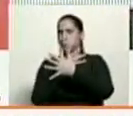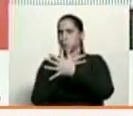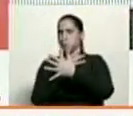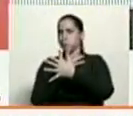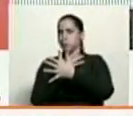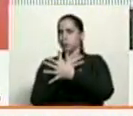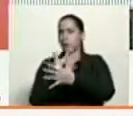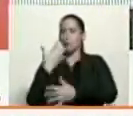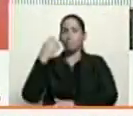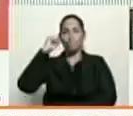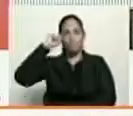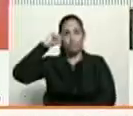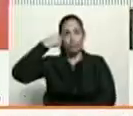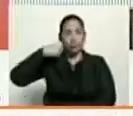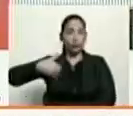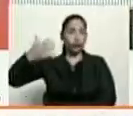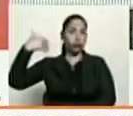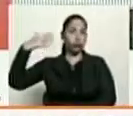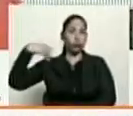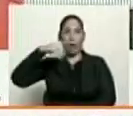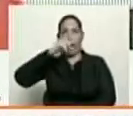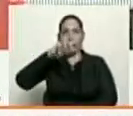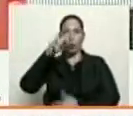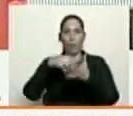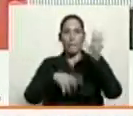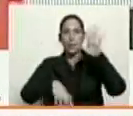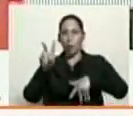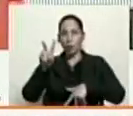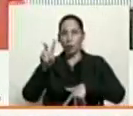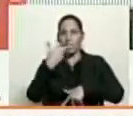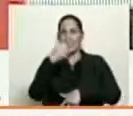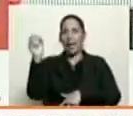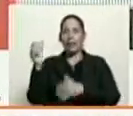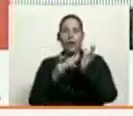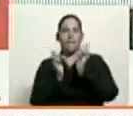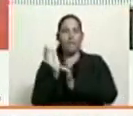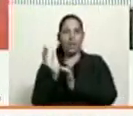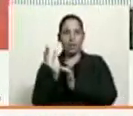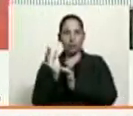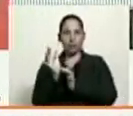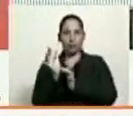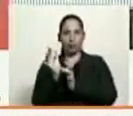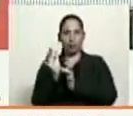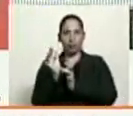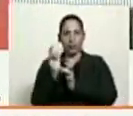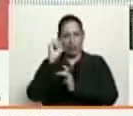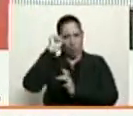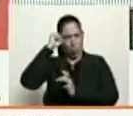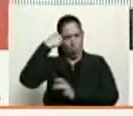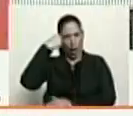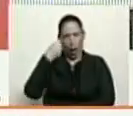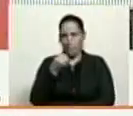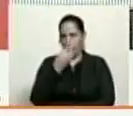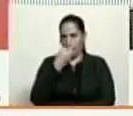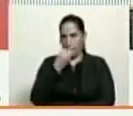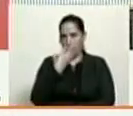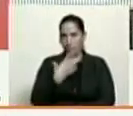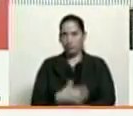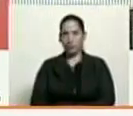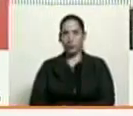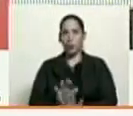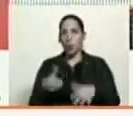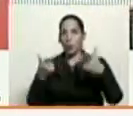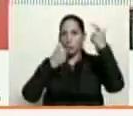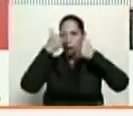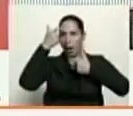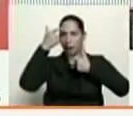año 2012, 30 de abril, ¿verdad? 30 de abril, allá en el Palacio de Miraflores. El comandante